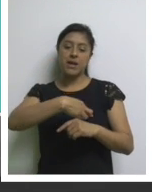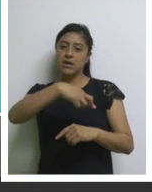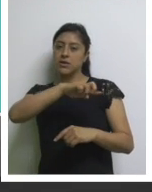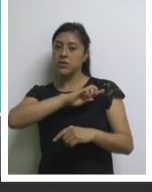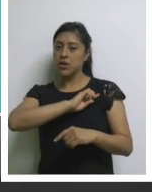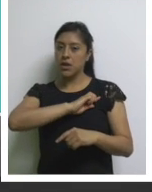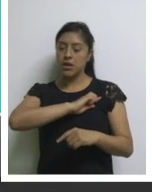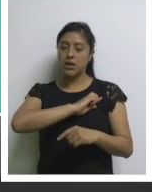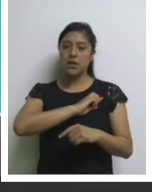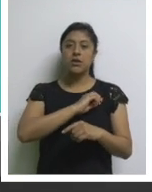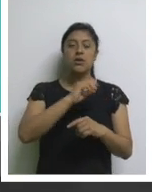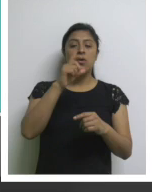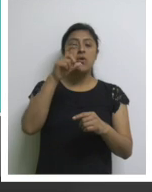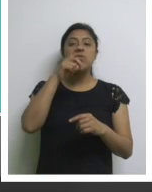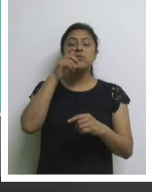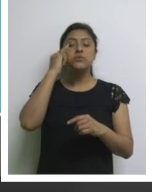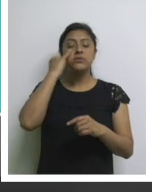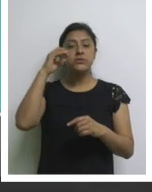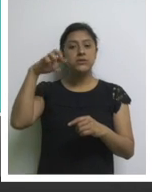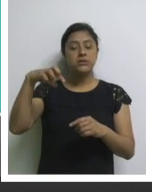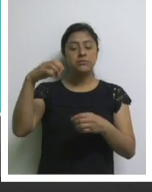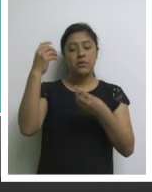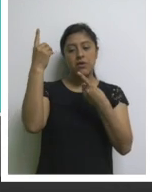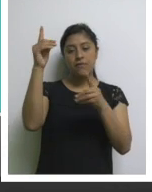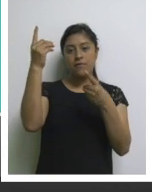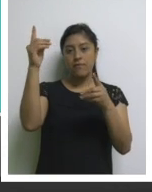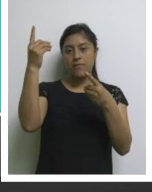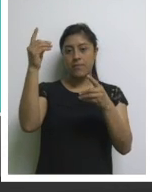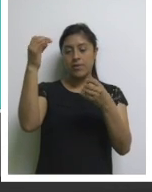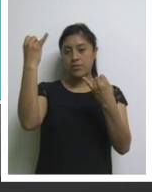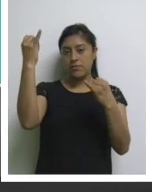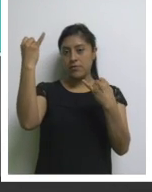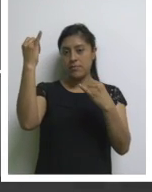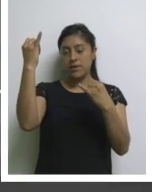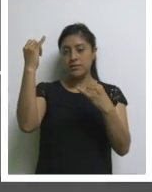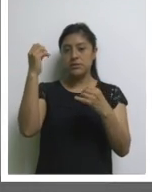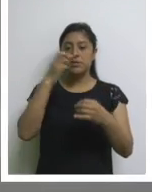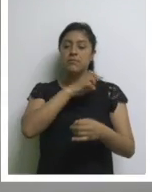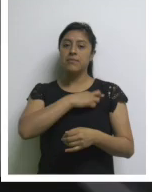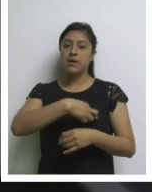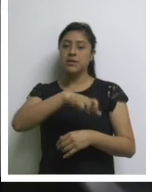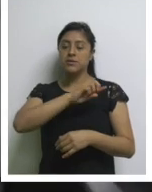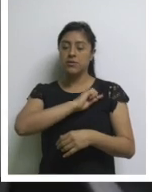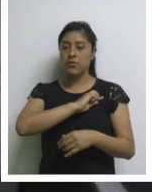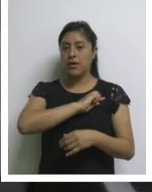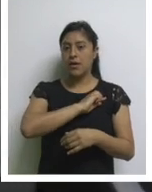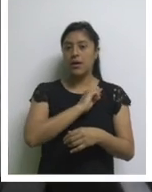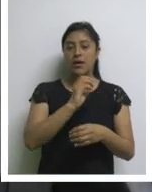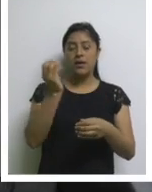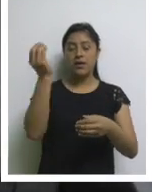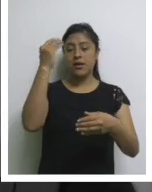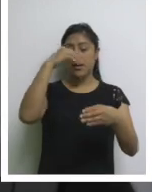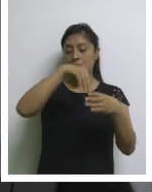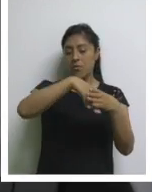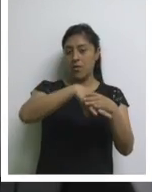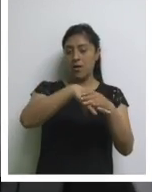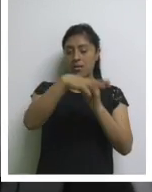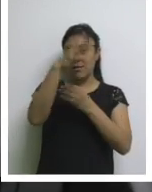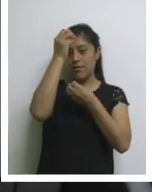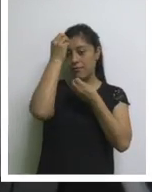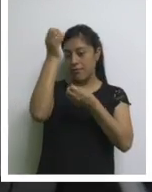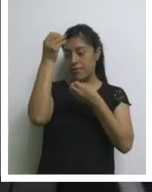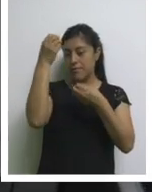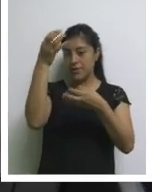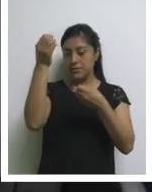con textura personalizada, un chip inteligente, entre otras. Este último detalle que especifica el